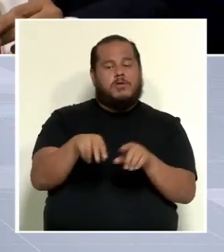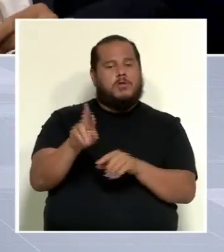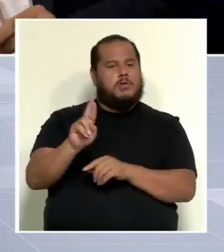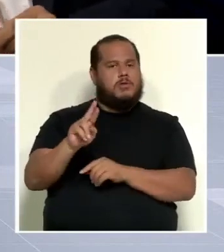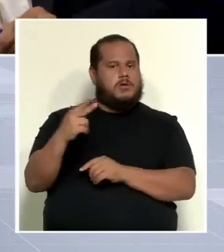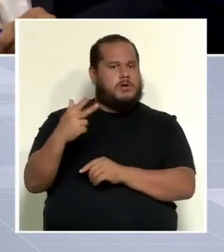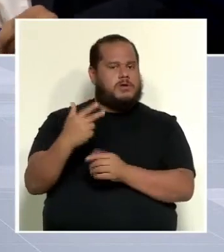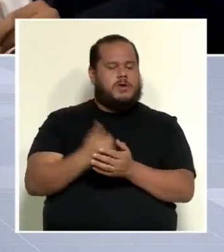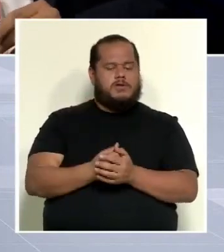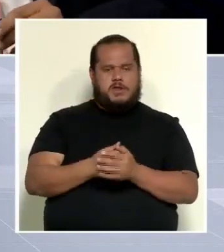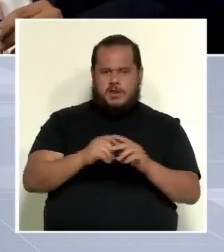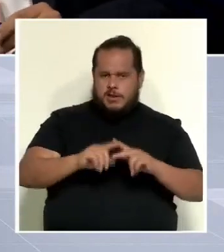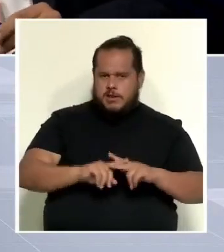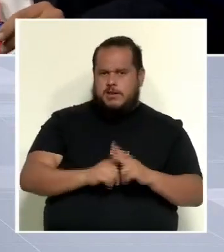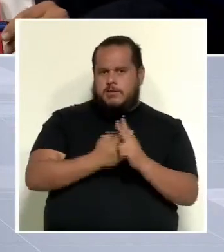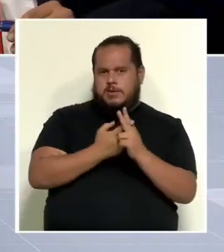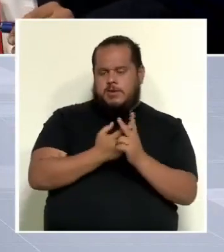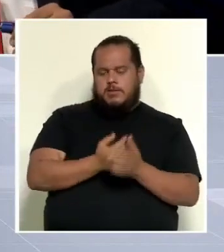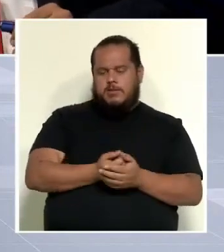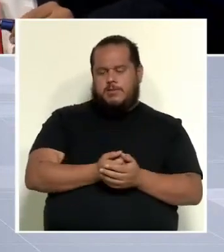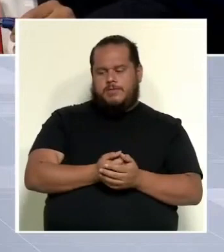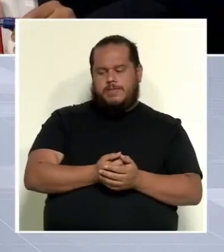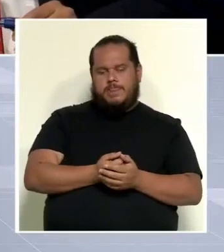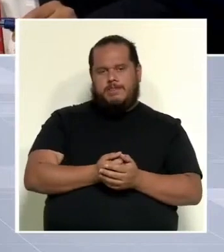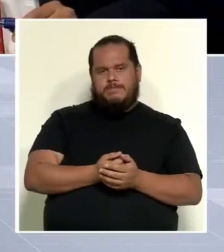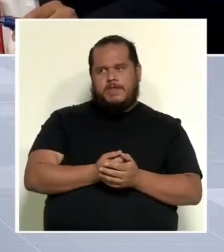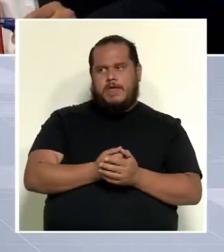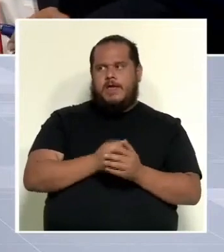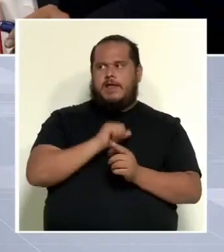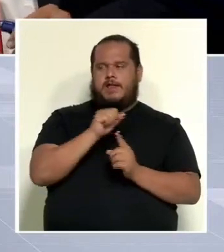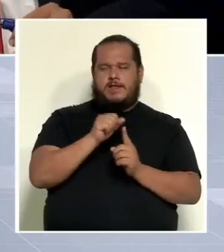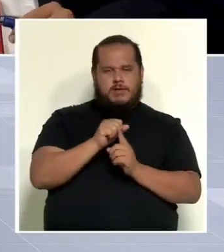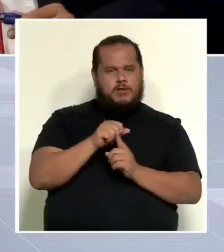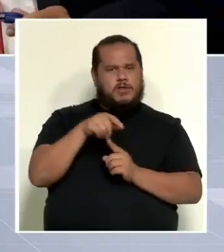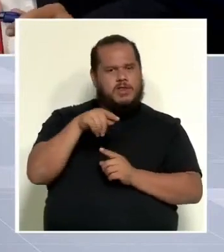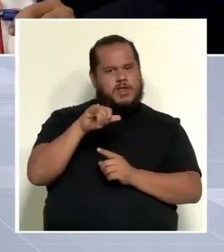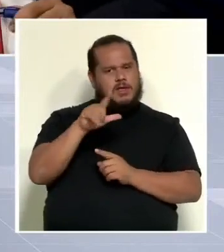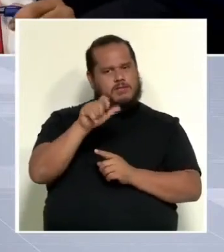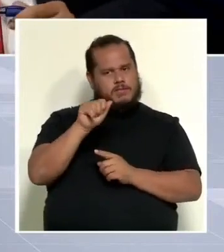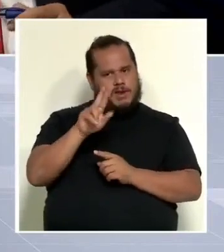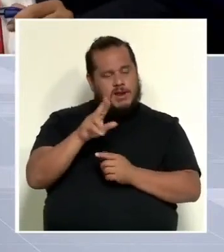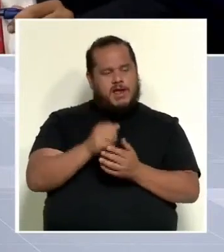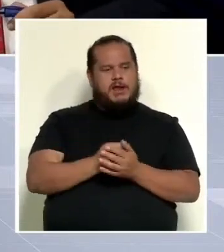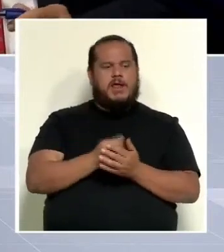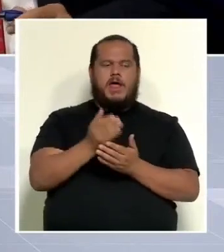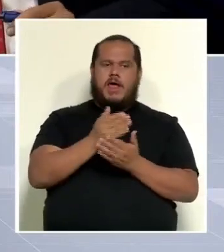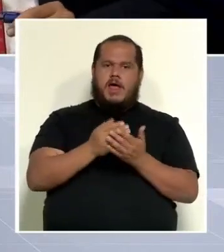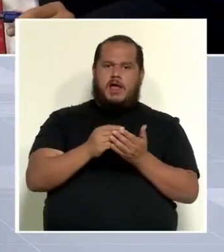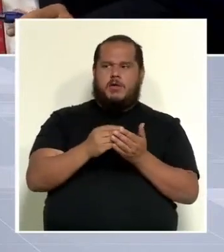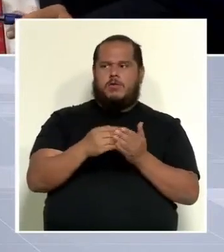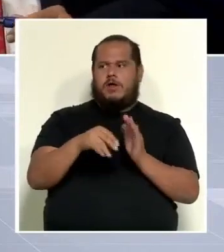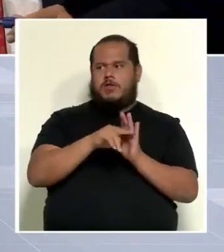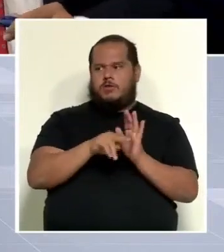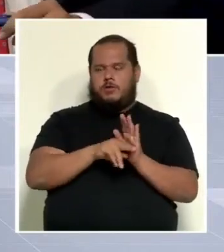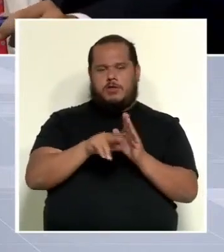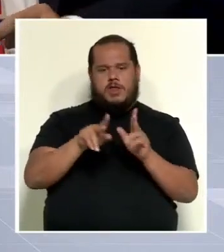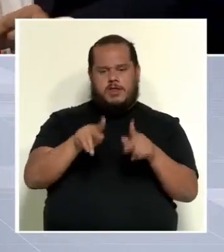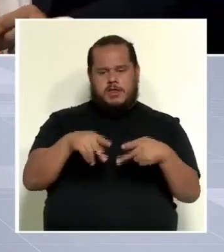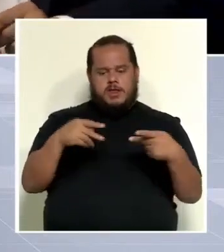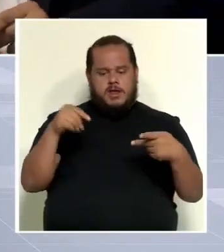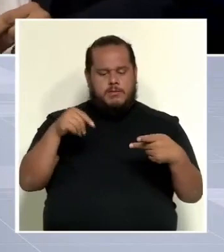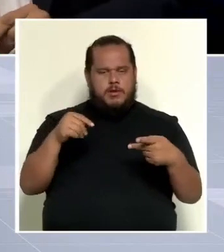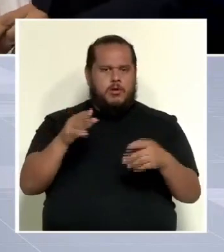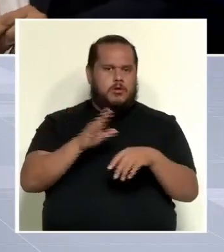Rodrigo es que desde el principio el efecto doña Pilar, algunas notas de prensa sobre él es lo